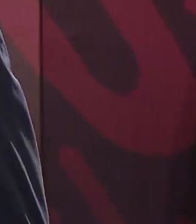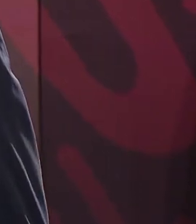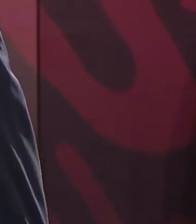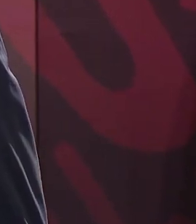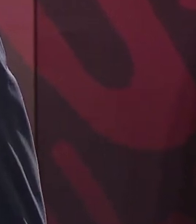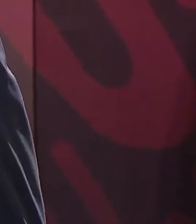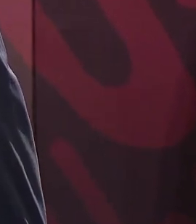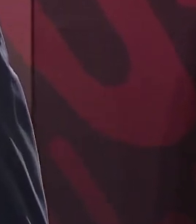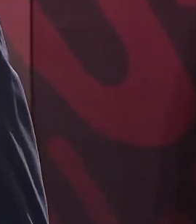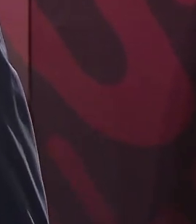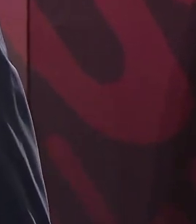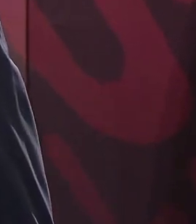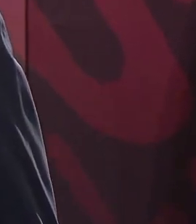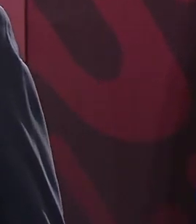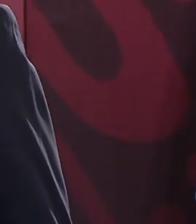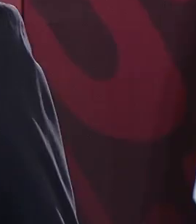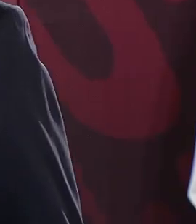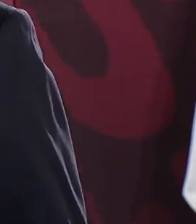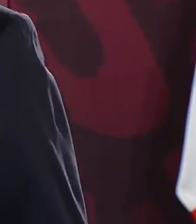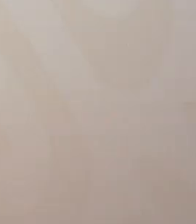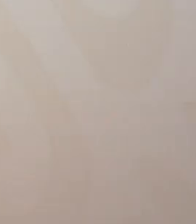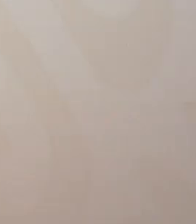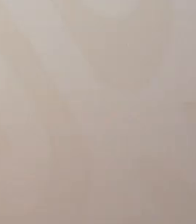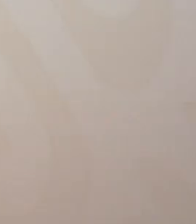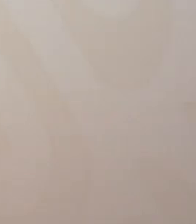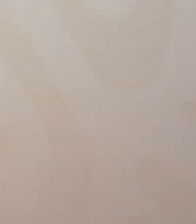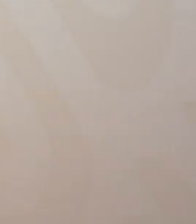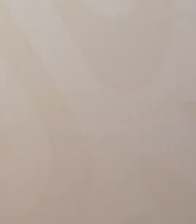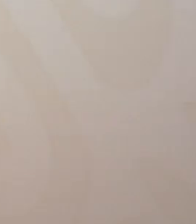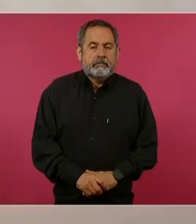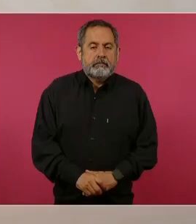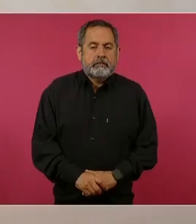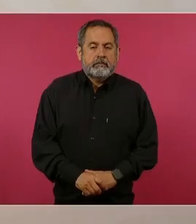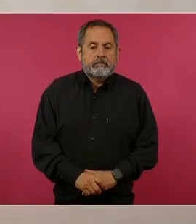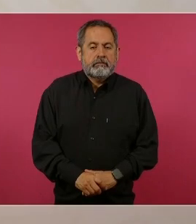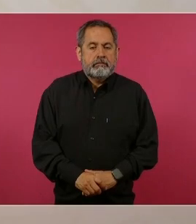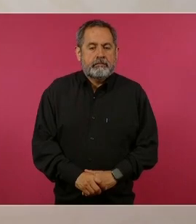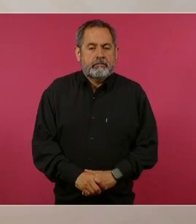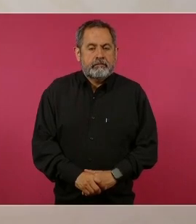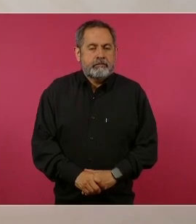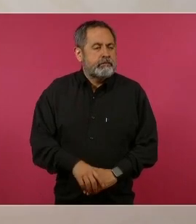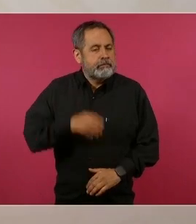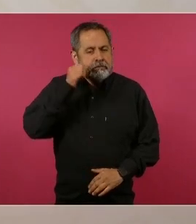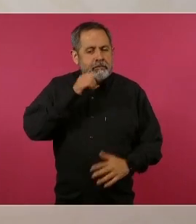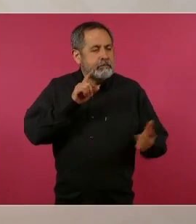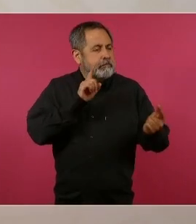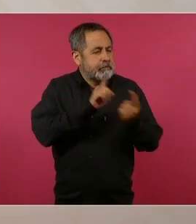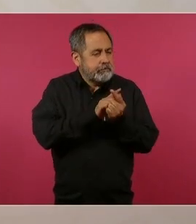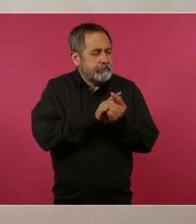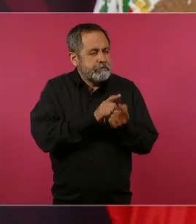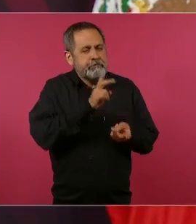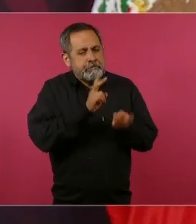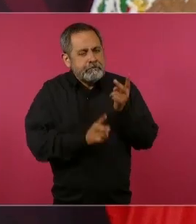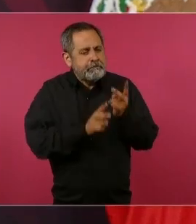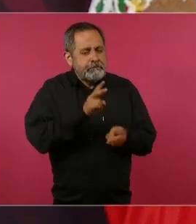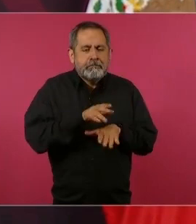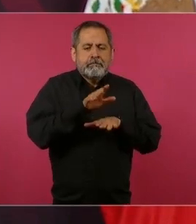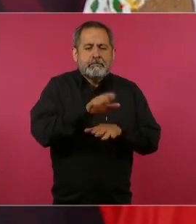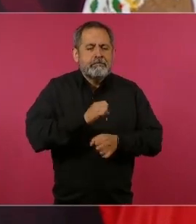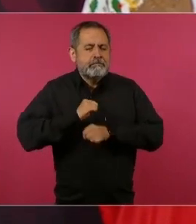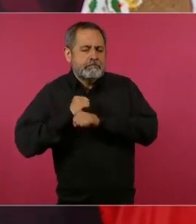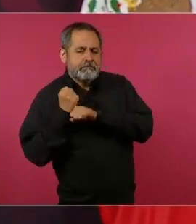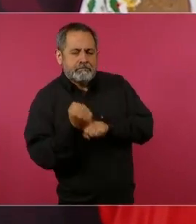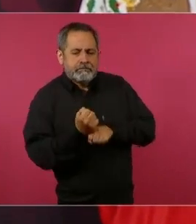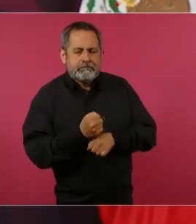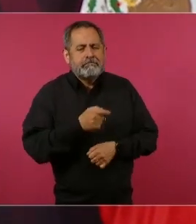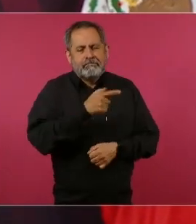Además, cada vez que nos encontramos, hablamos de béisbol, porque le